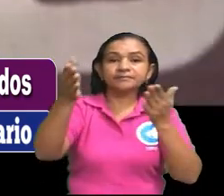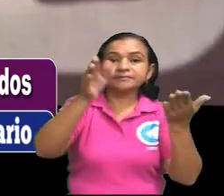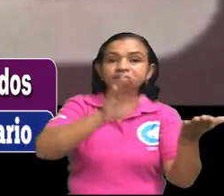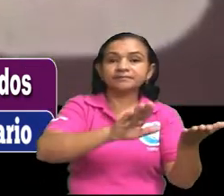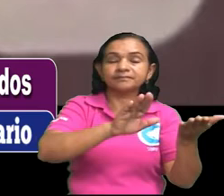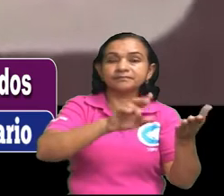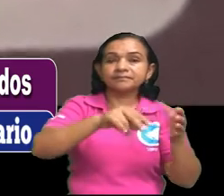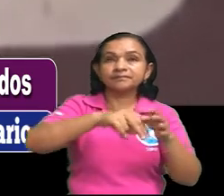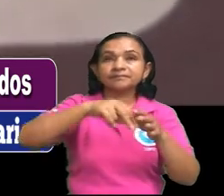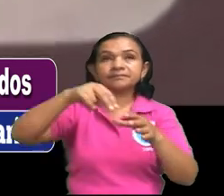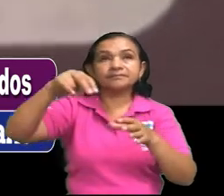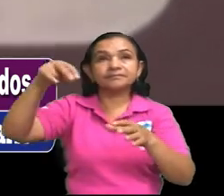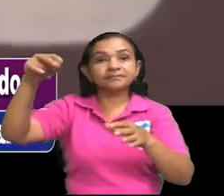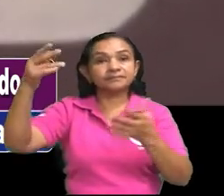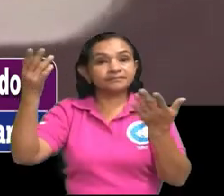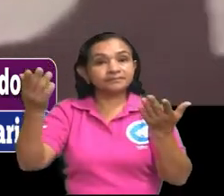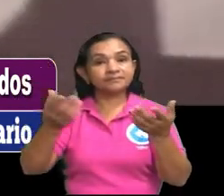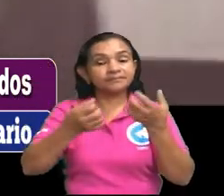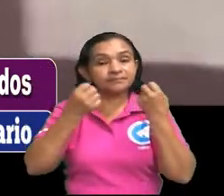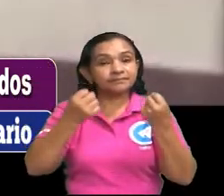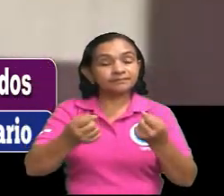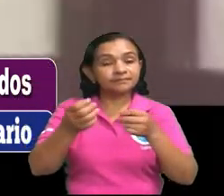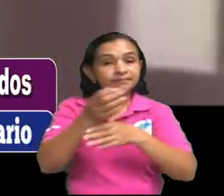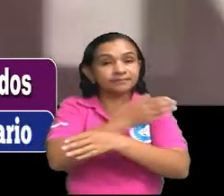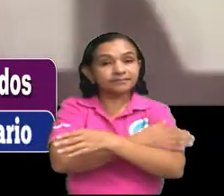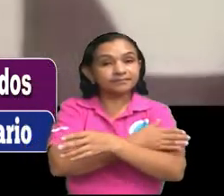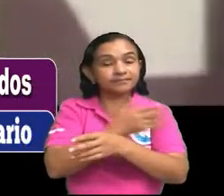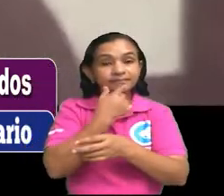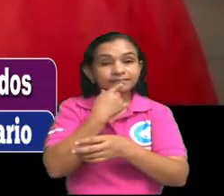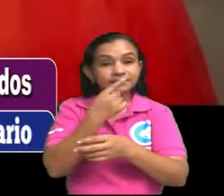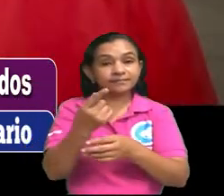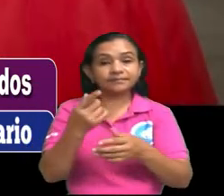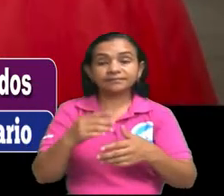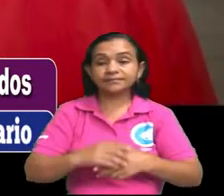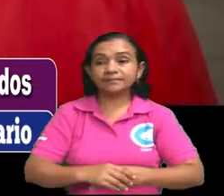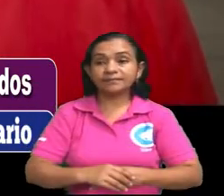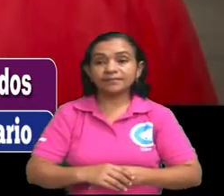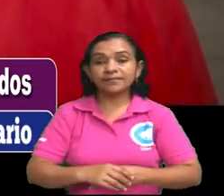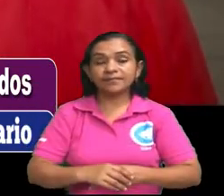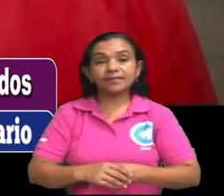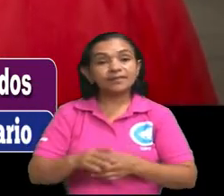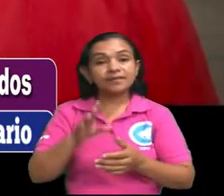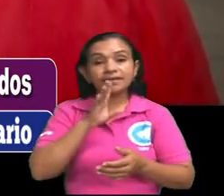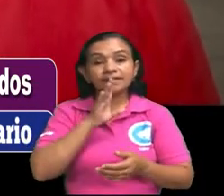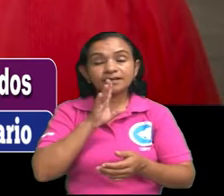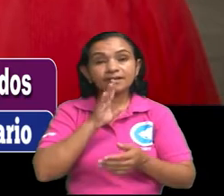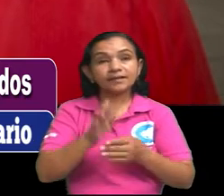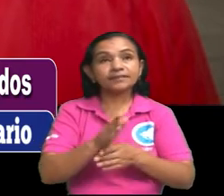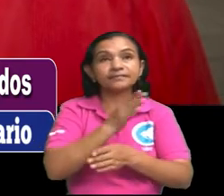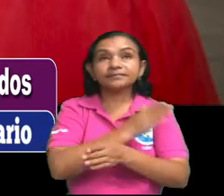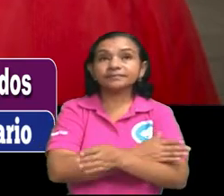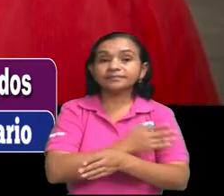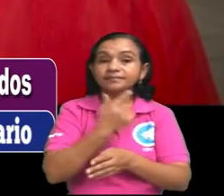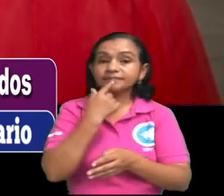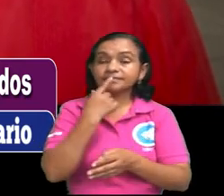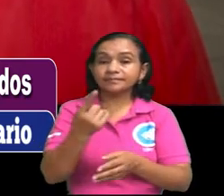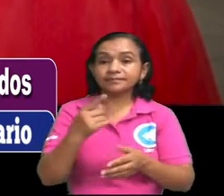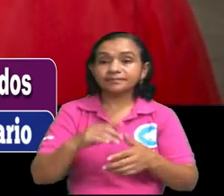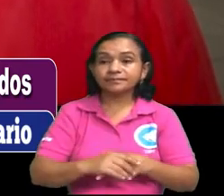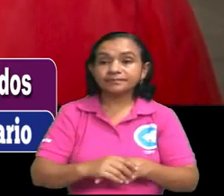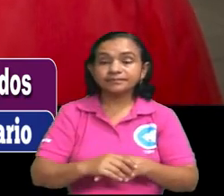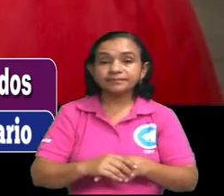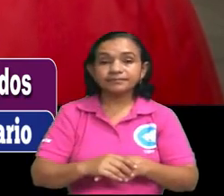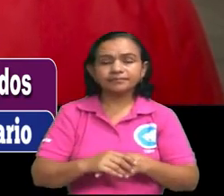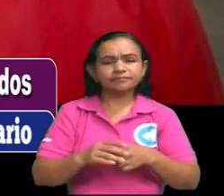comandante Tomás Borges. Él decía en uno de sus encuentros que tuvo en la época que conversábamos con él, él nos decía que la